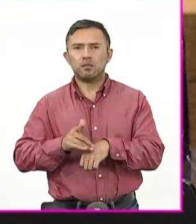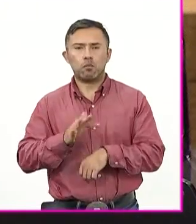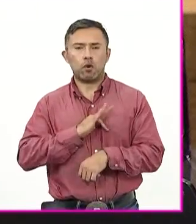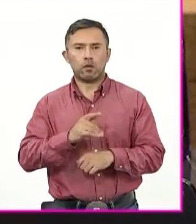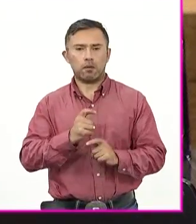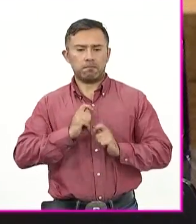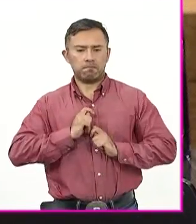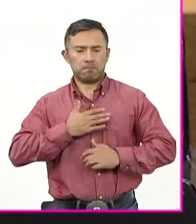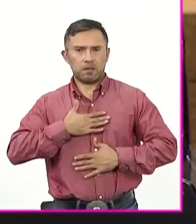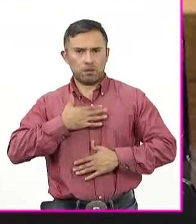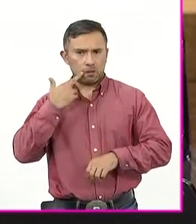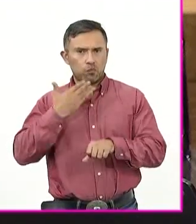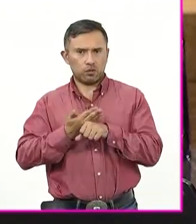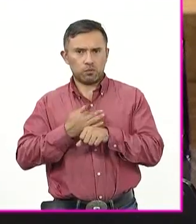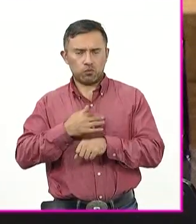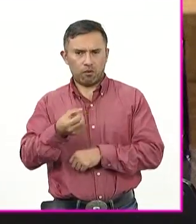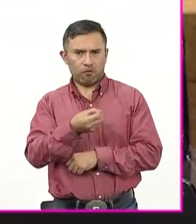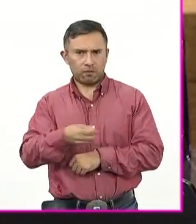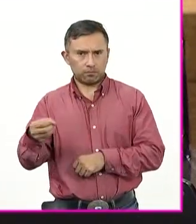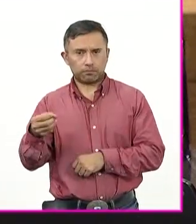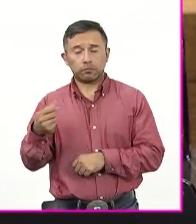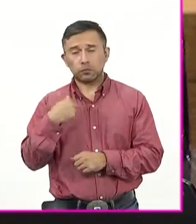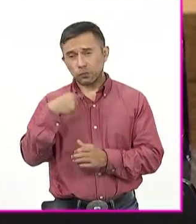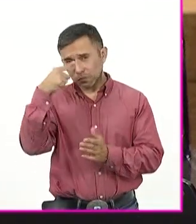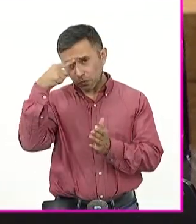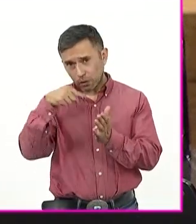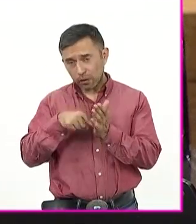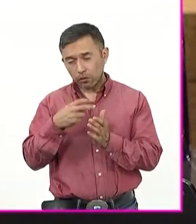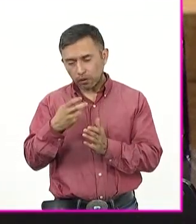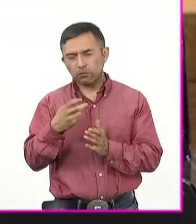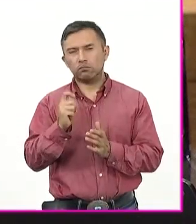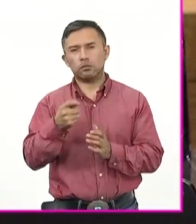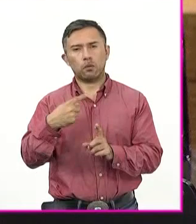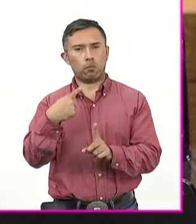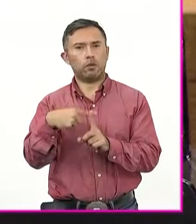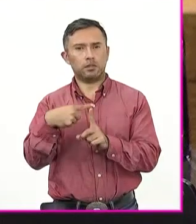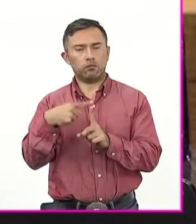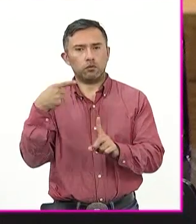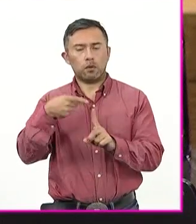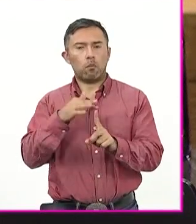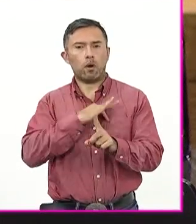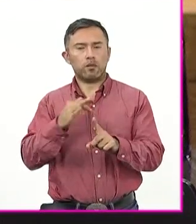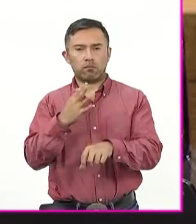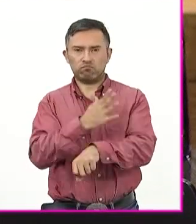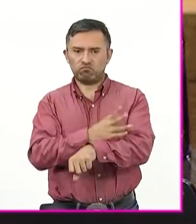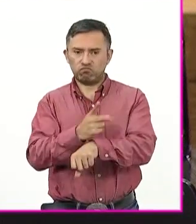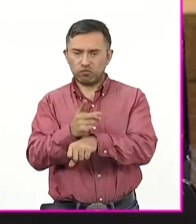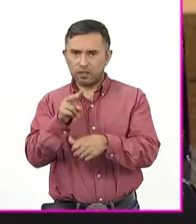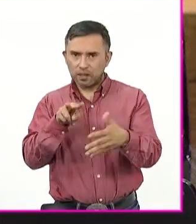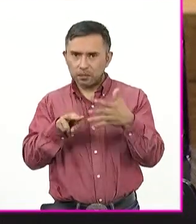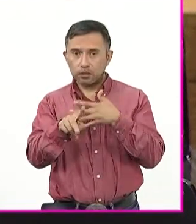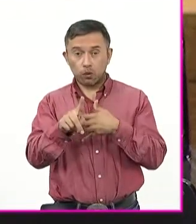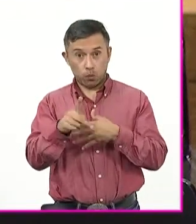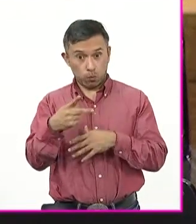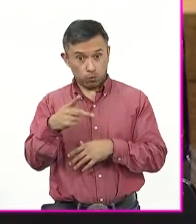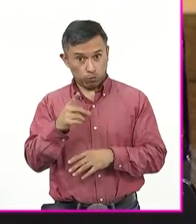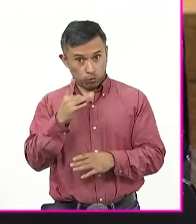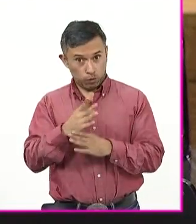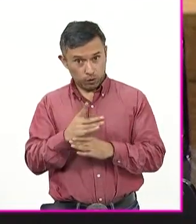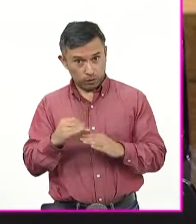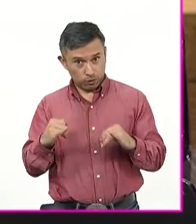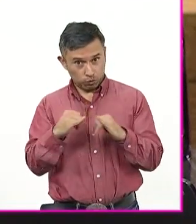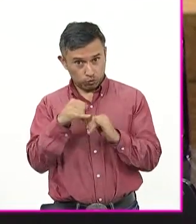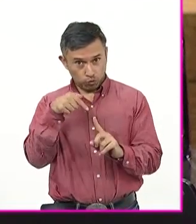nuestras tareas. Y yo creo que esto abona a la transparencia no solamente de esta institución, sino en general de